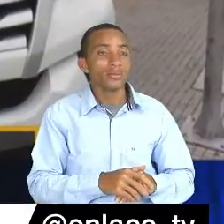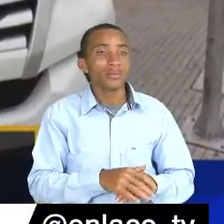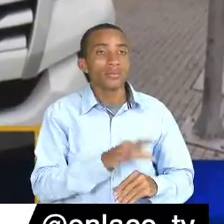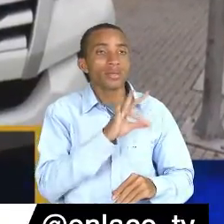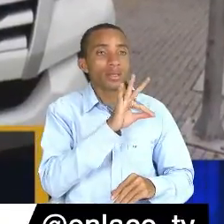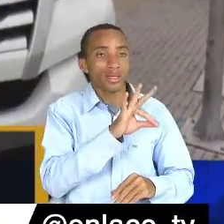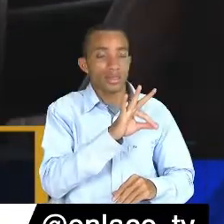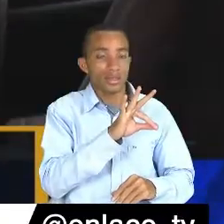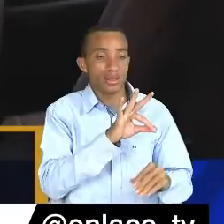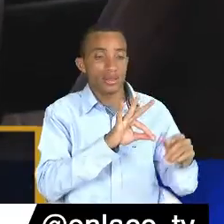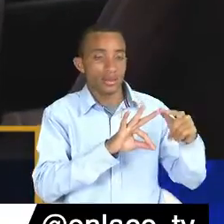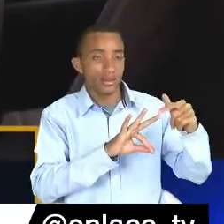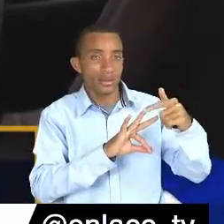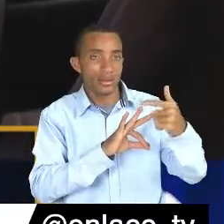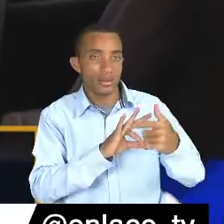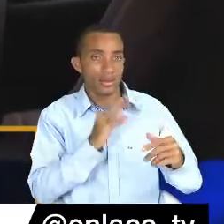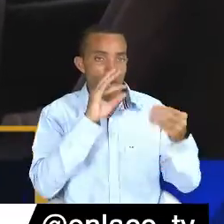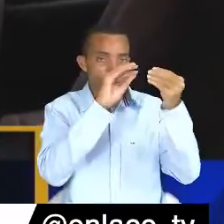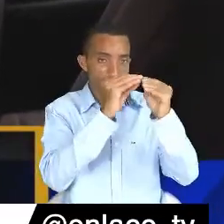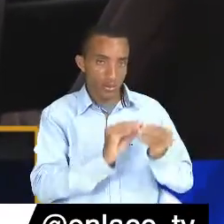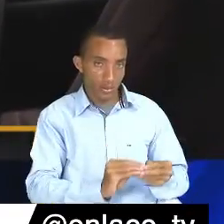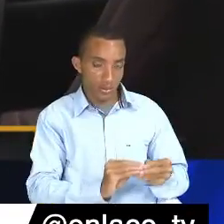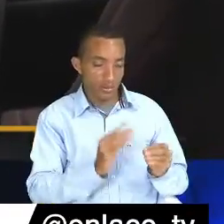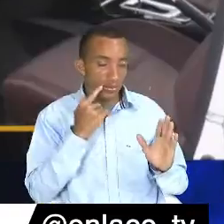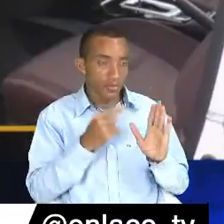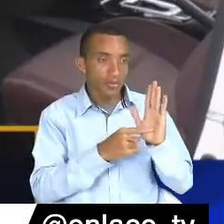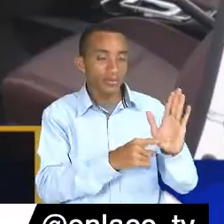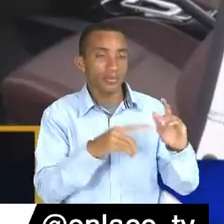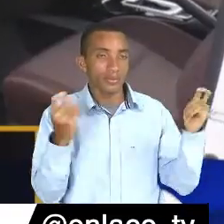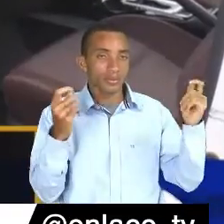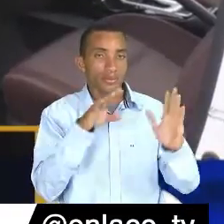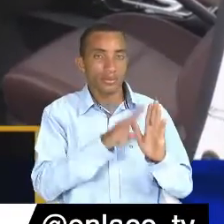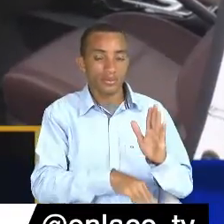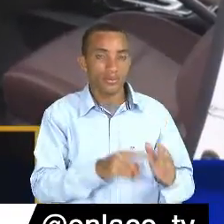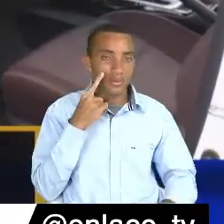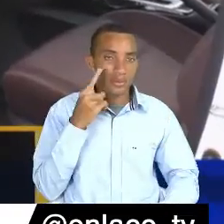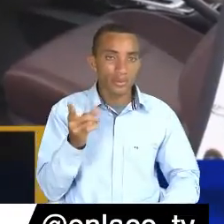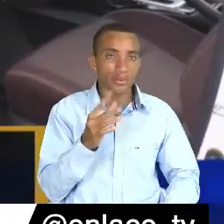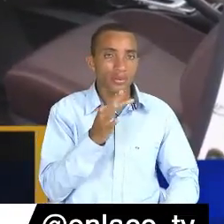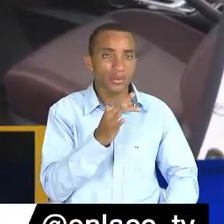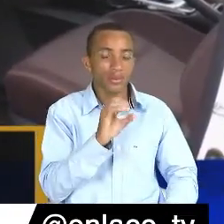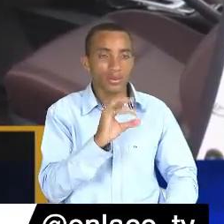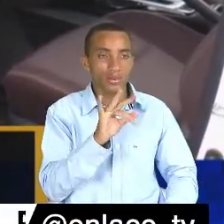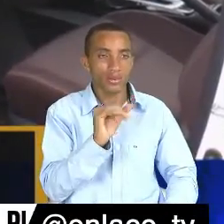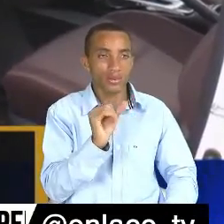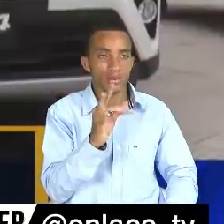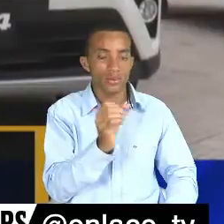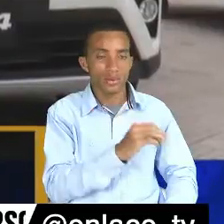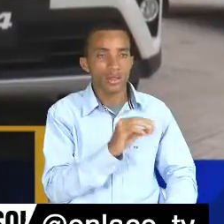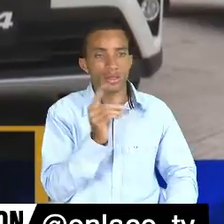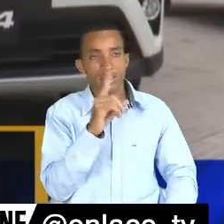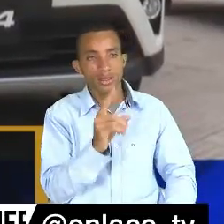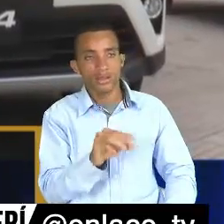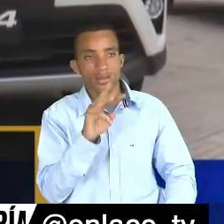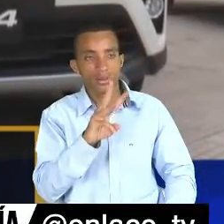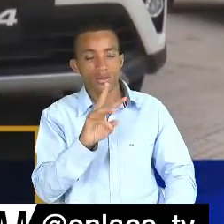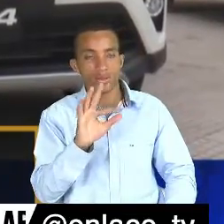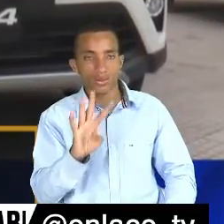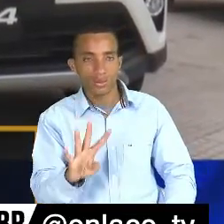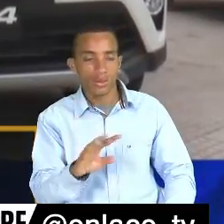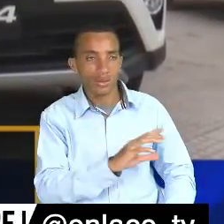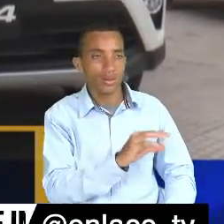especial estamos lanzando con las promociones, como son la Toyota Fortuner SW4, la RAV4